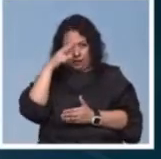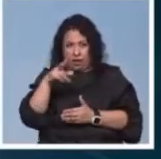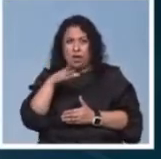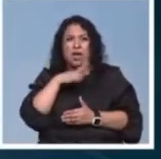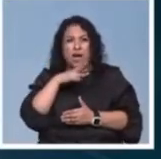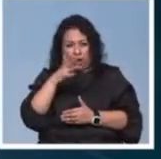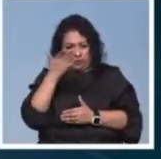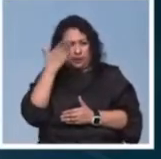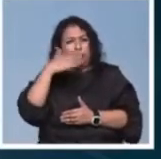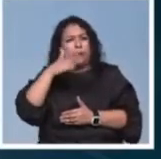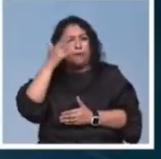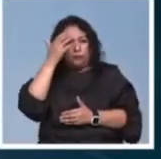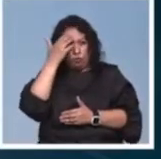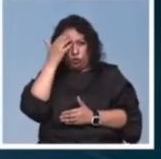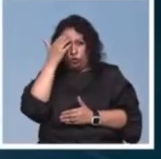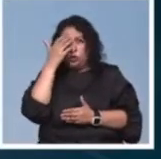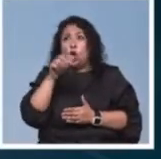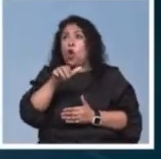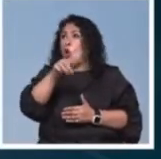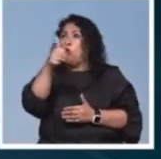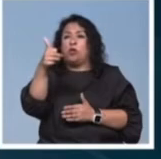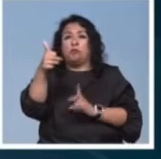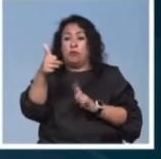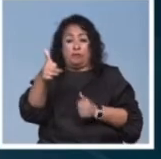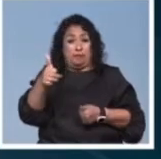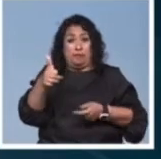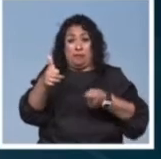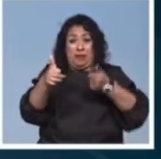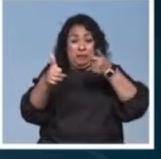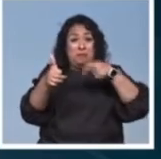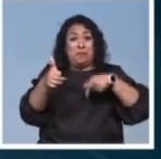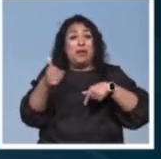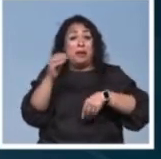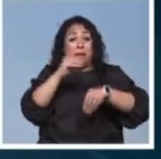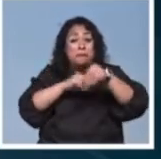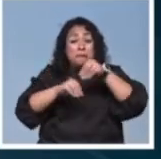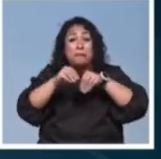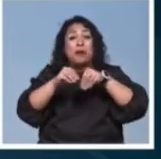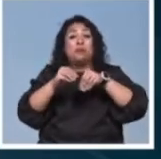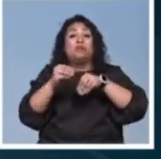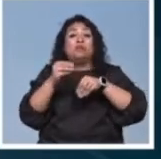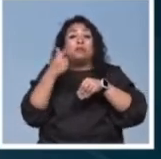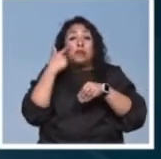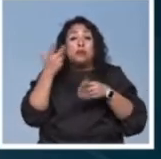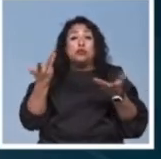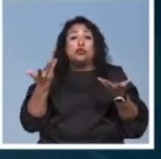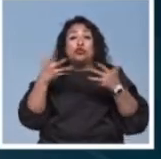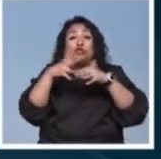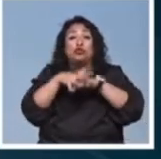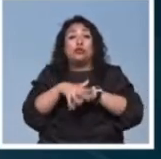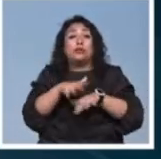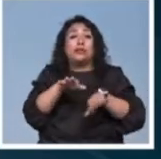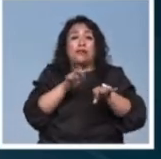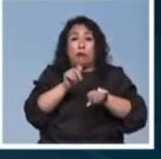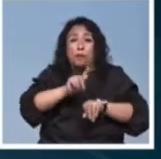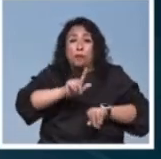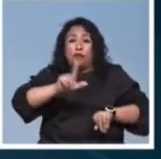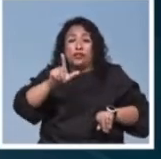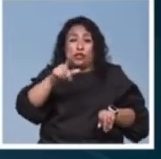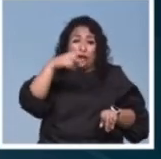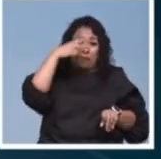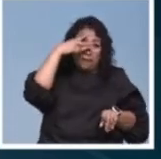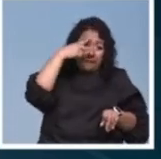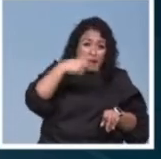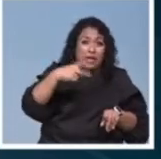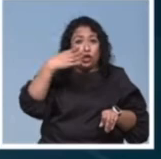tenemos conocimiento, no hay otra, va a ser la primera puesta en escena donde se ve fusionado un trabajo profesional de